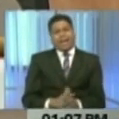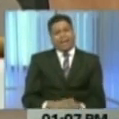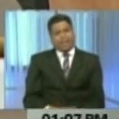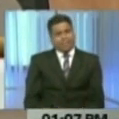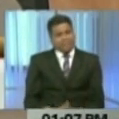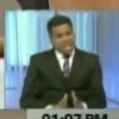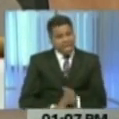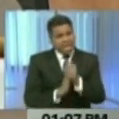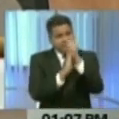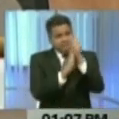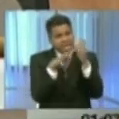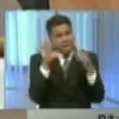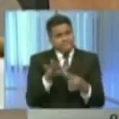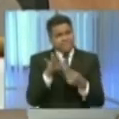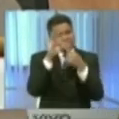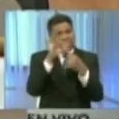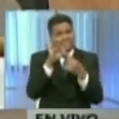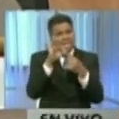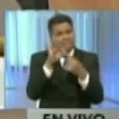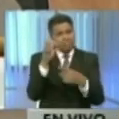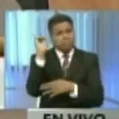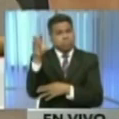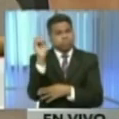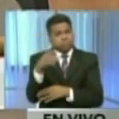Anfitrión especial de un evento donde se